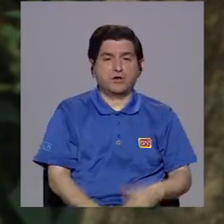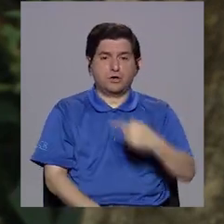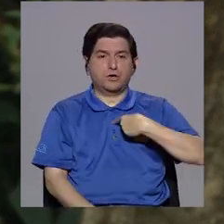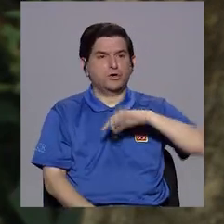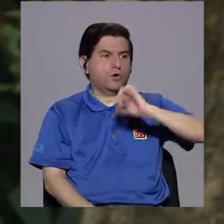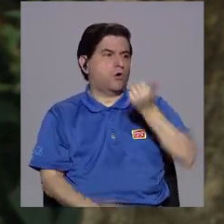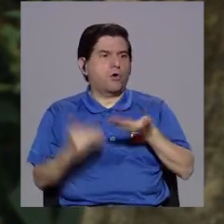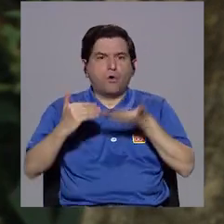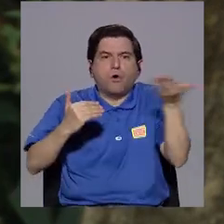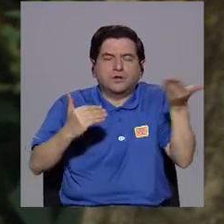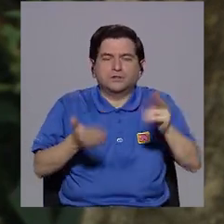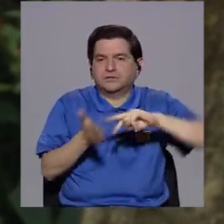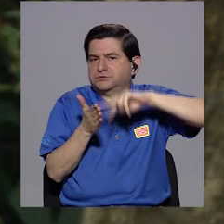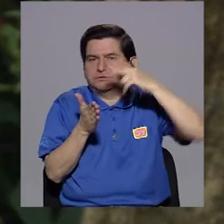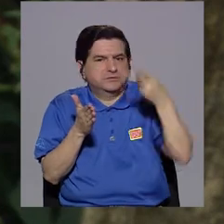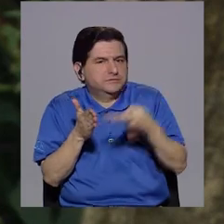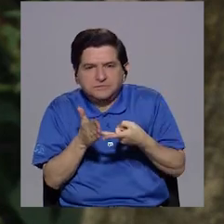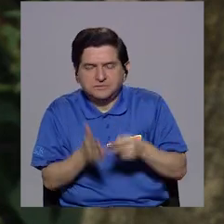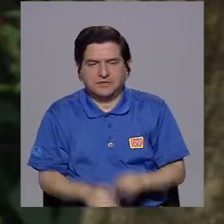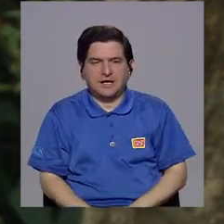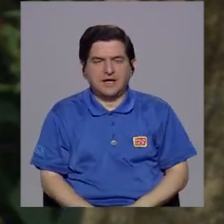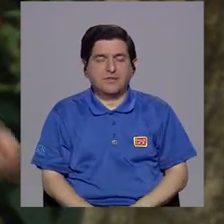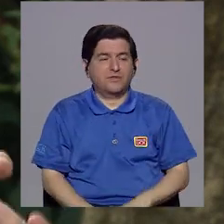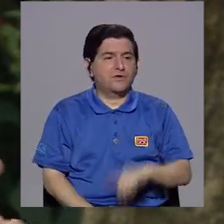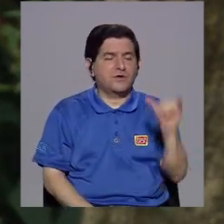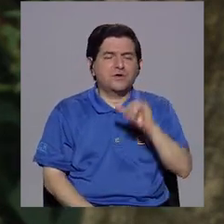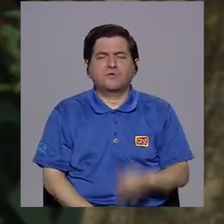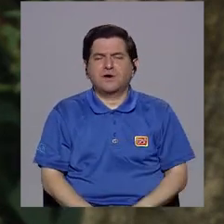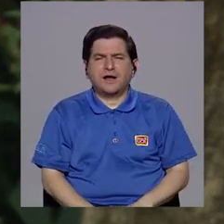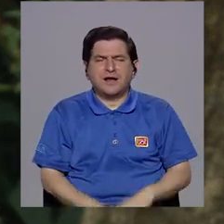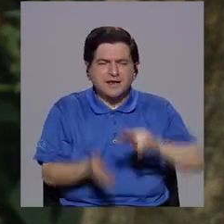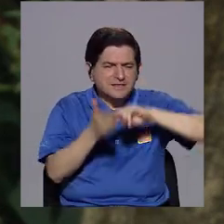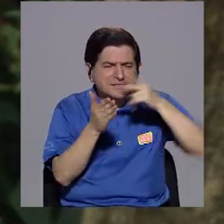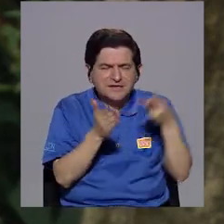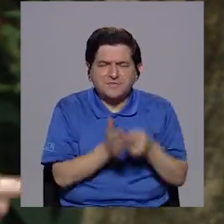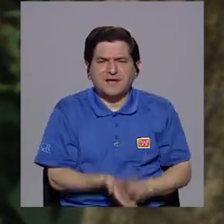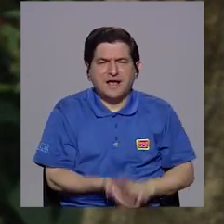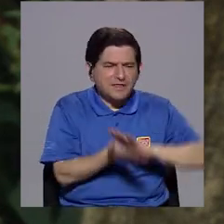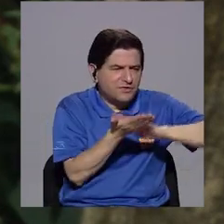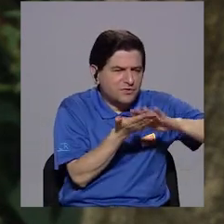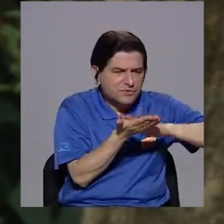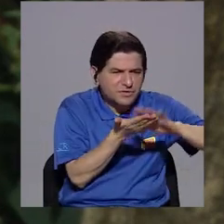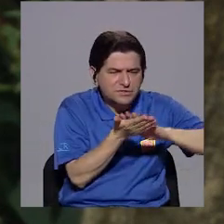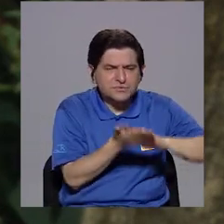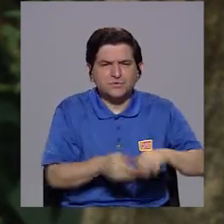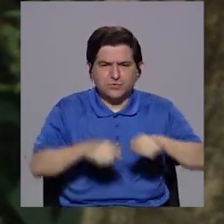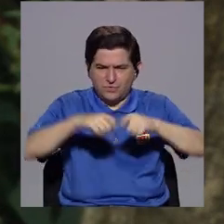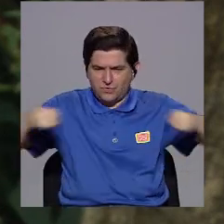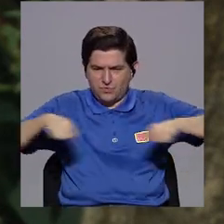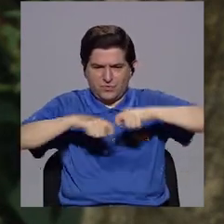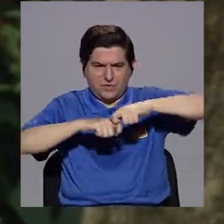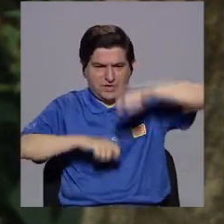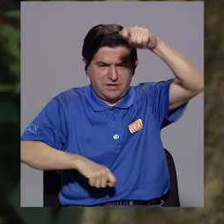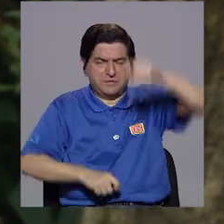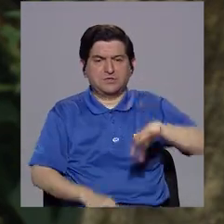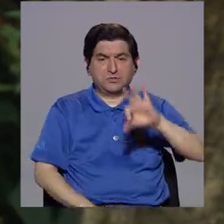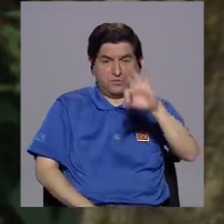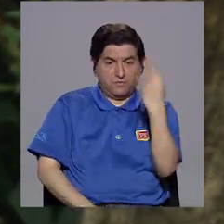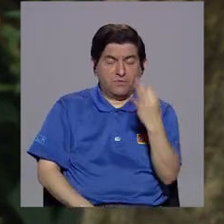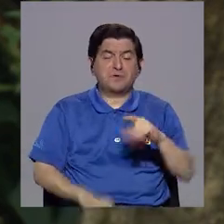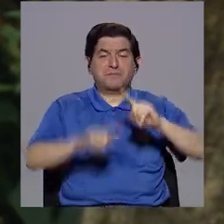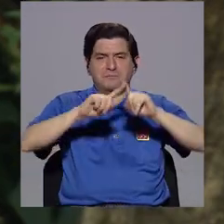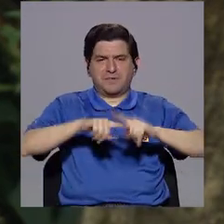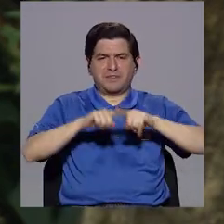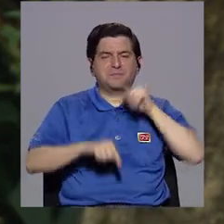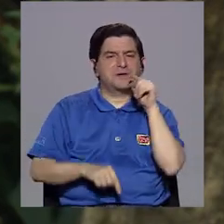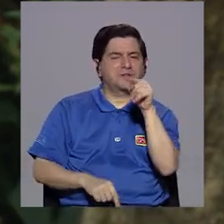y para mí otras. Entonces, interpretar texturas, interpretar tamaños, interpretar formas, tendría mucho que ver